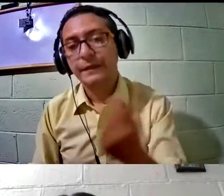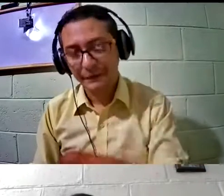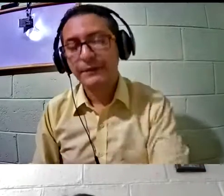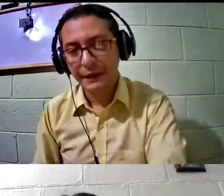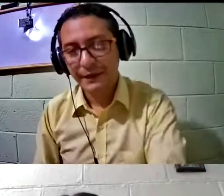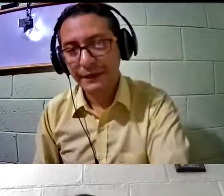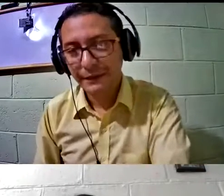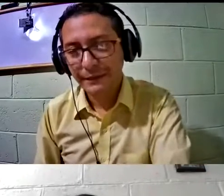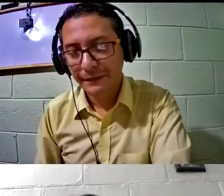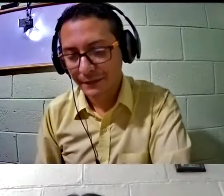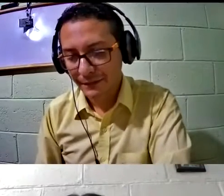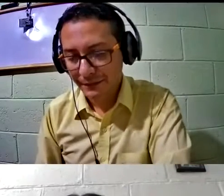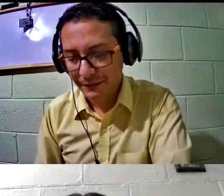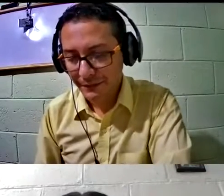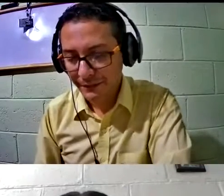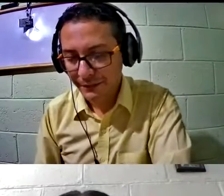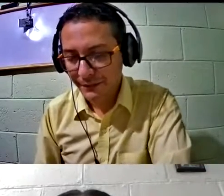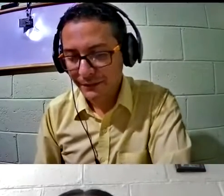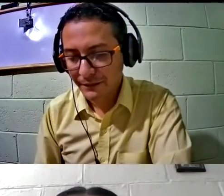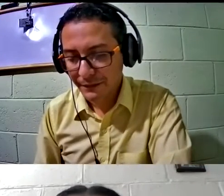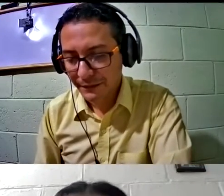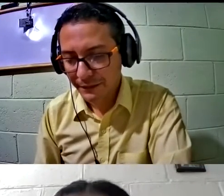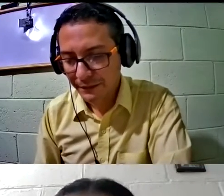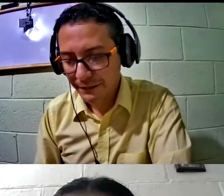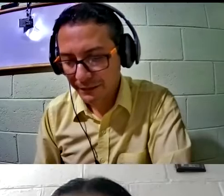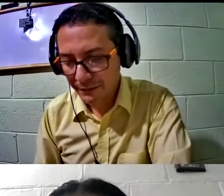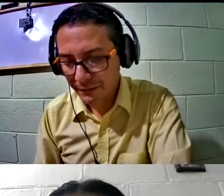¿verdad? Yes, yes. Ajá, bueno, ¿qué vamos a hacer las tres?